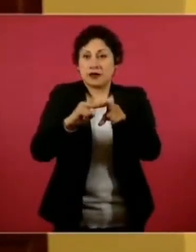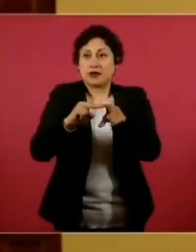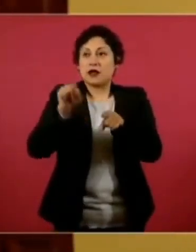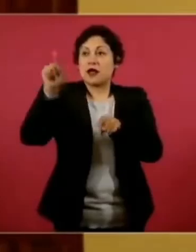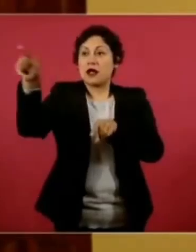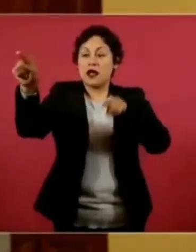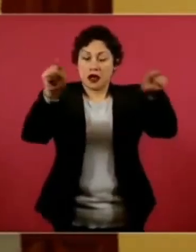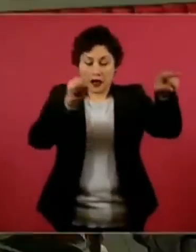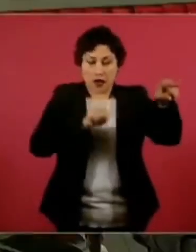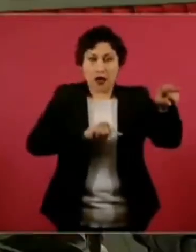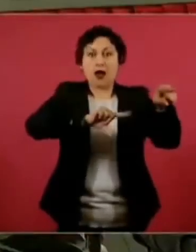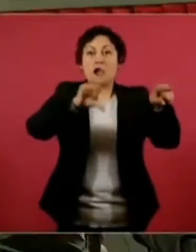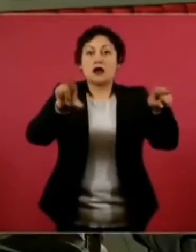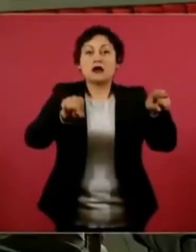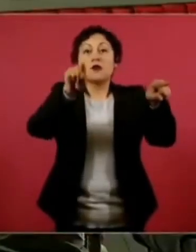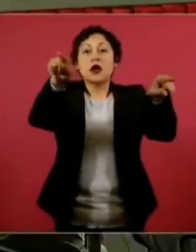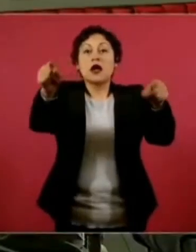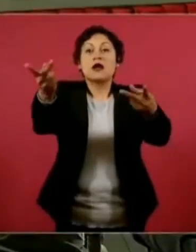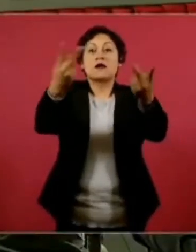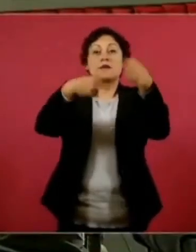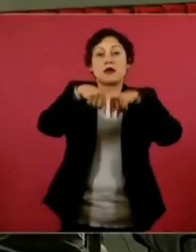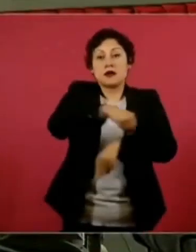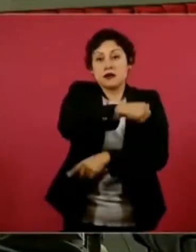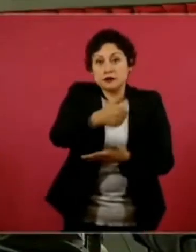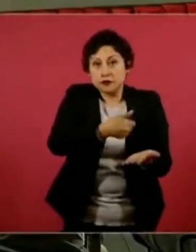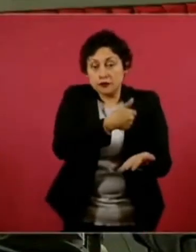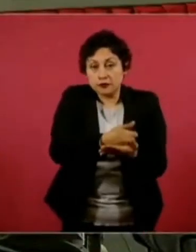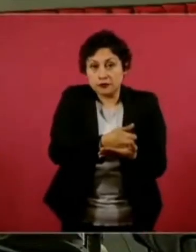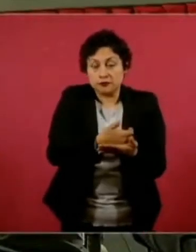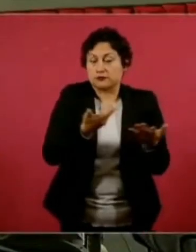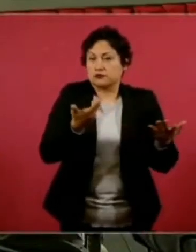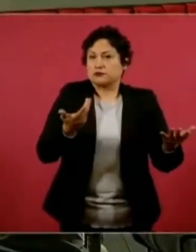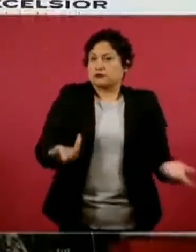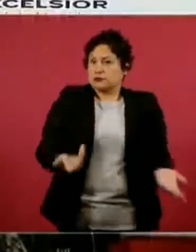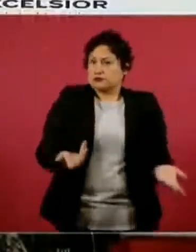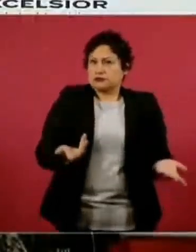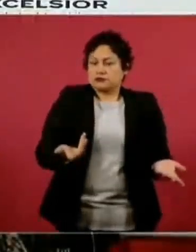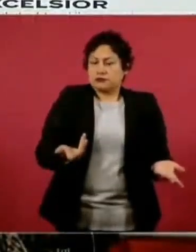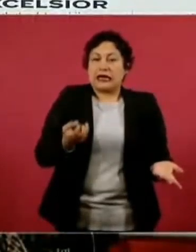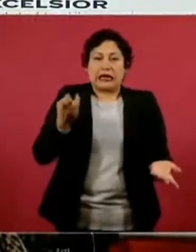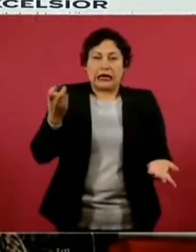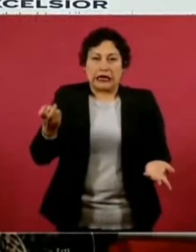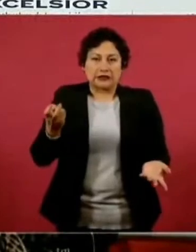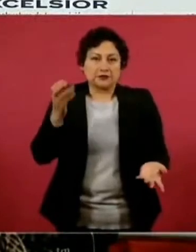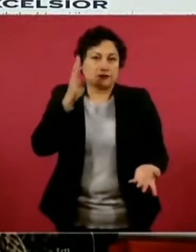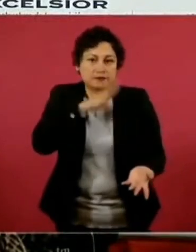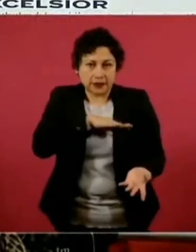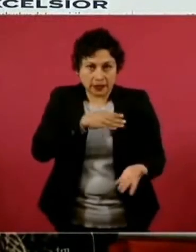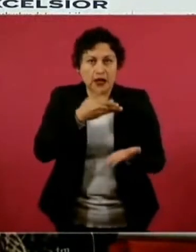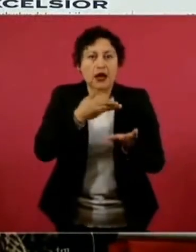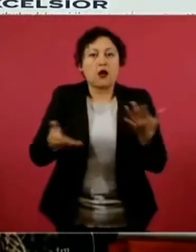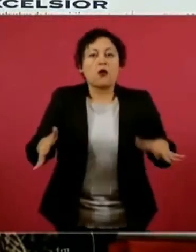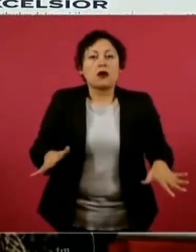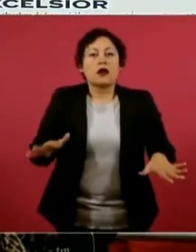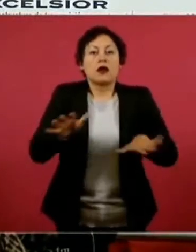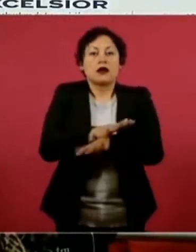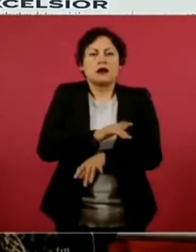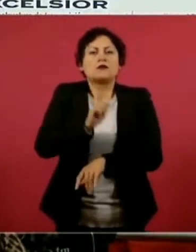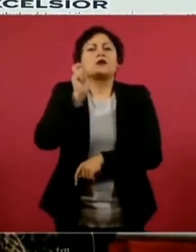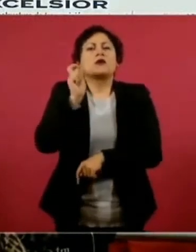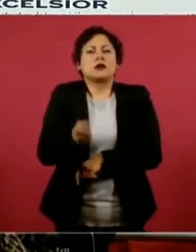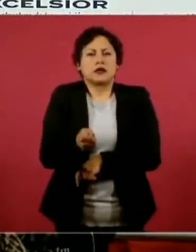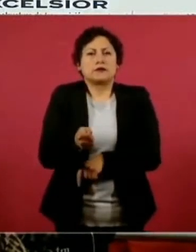electricidad. ¿Hacia dónde migró esta visión de la planeación? Migró hacia una planeación donde ahora lo que